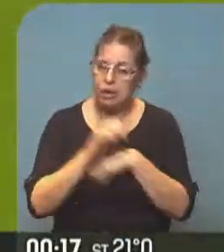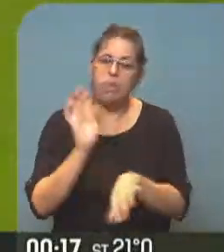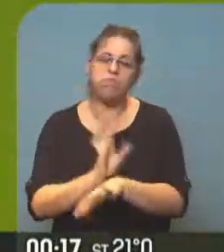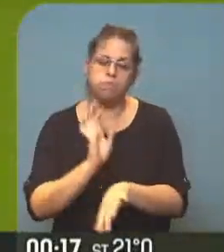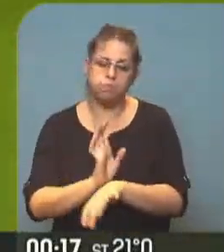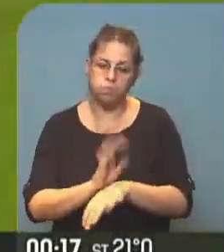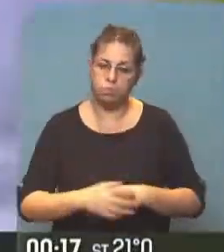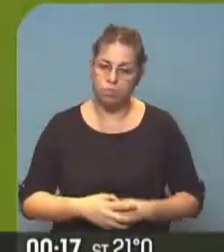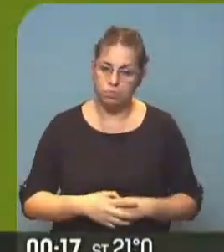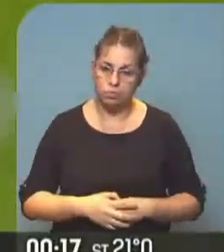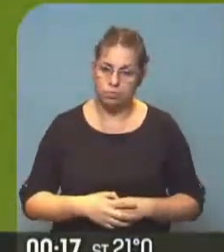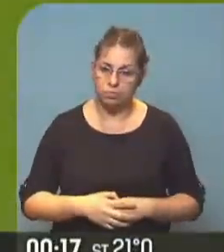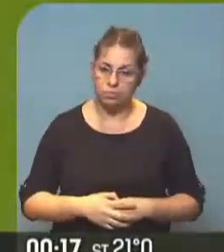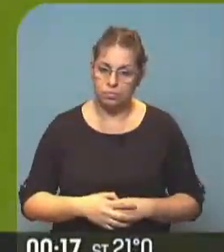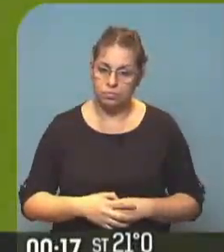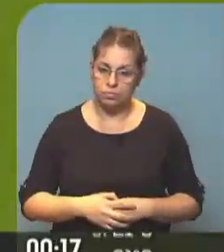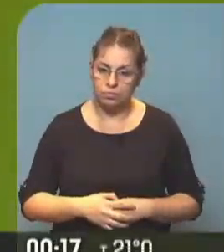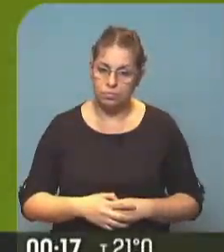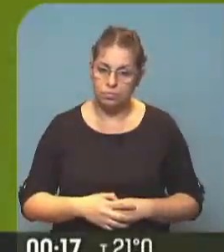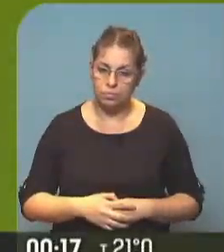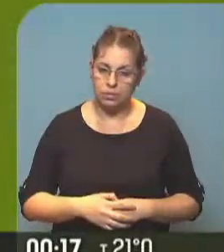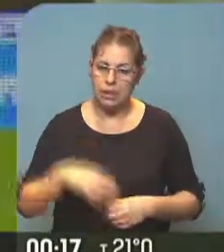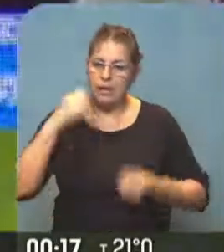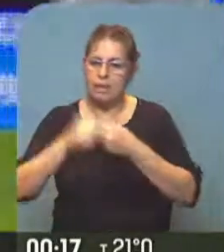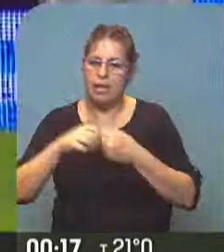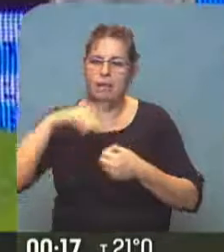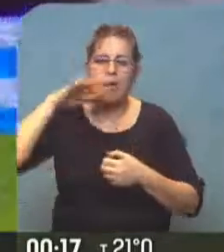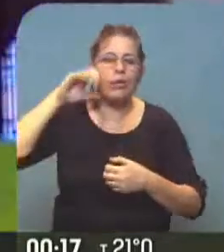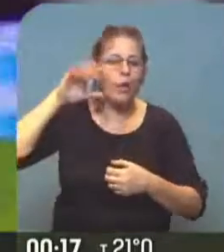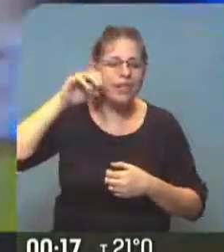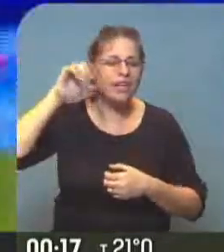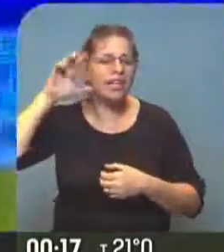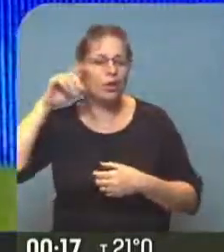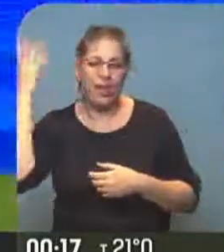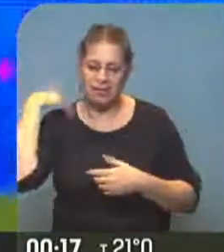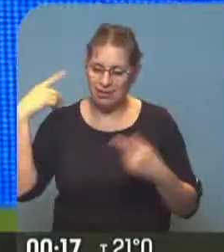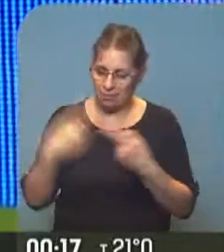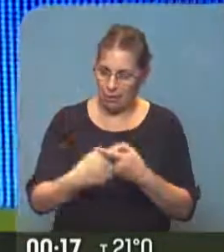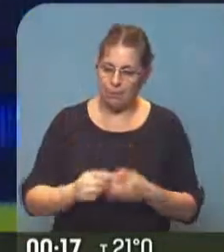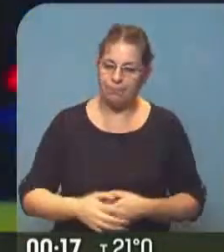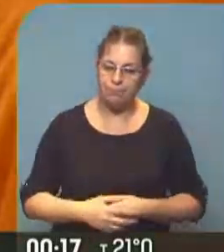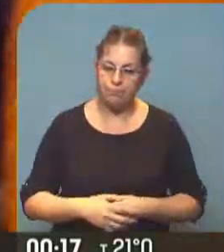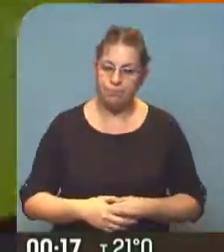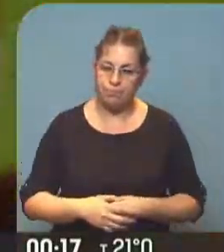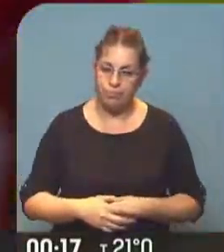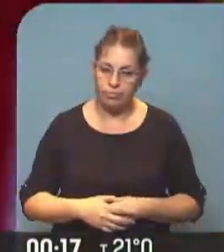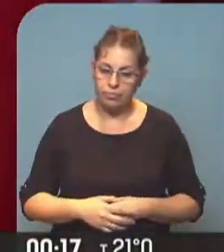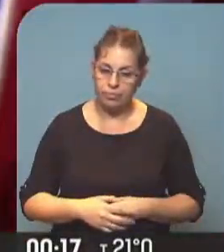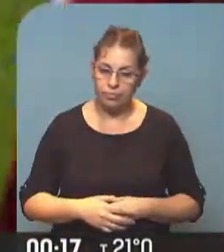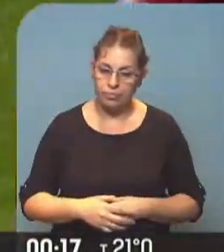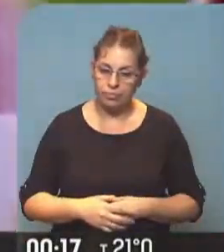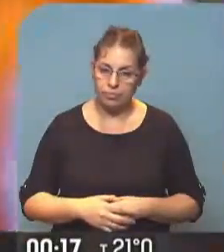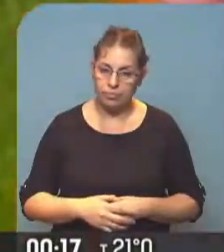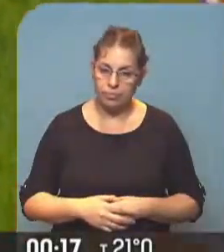fuese Gregor con Mayweather. Y la definición de